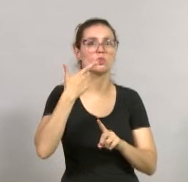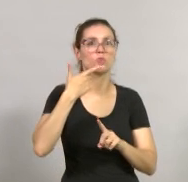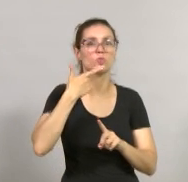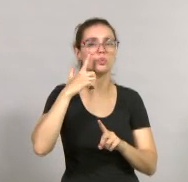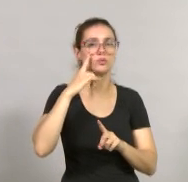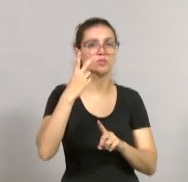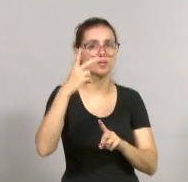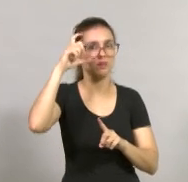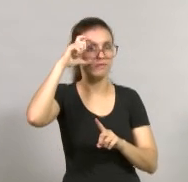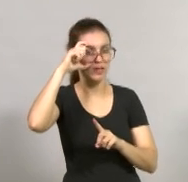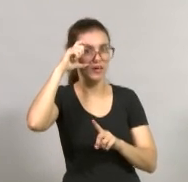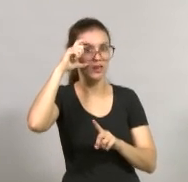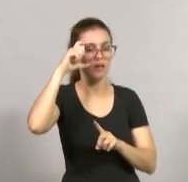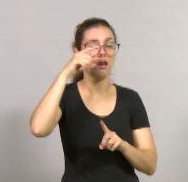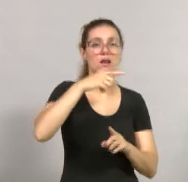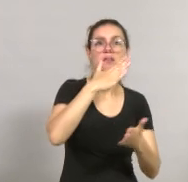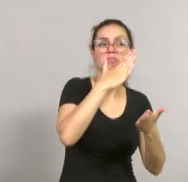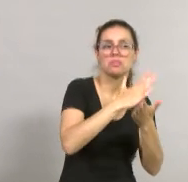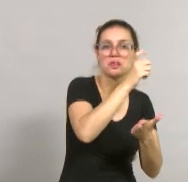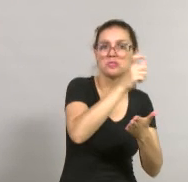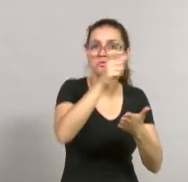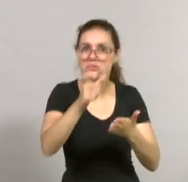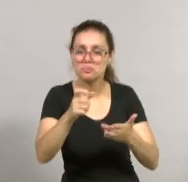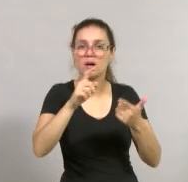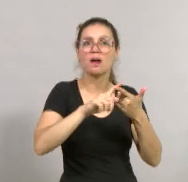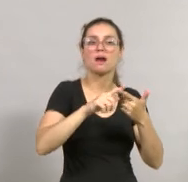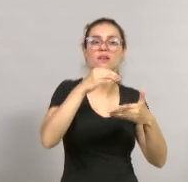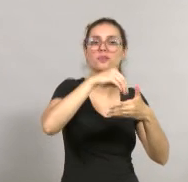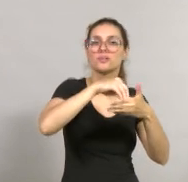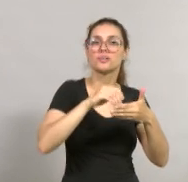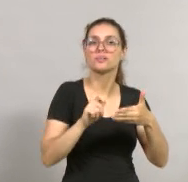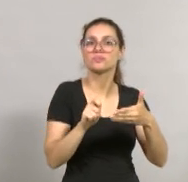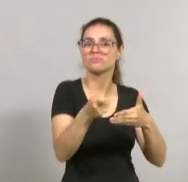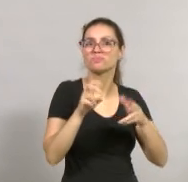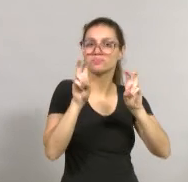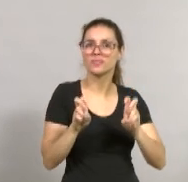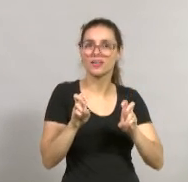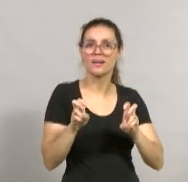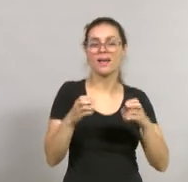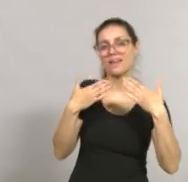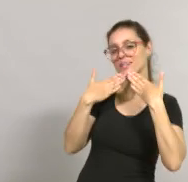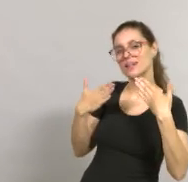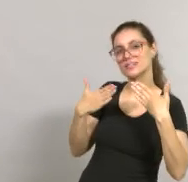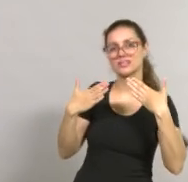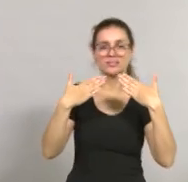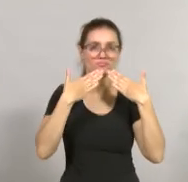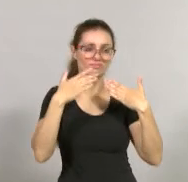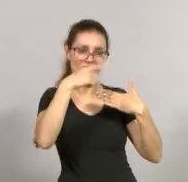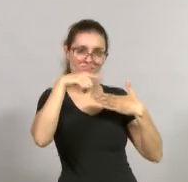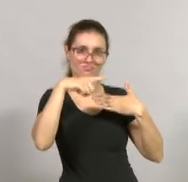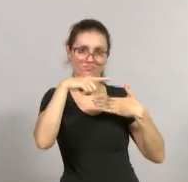humanos, la inclusión en términos políticos. Muchísimas gracias, Paula. A ustedes. Listo.